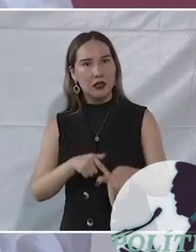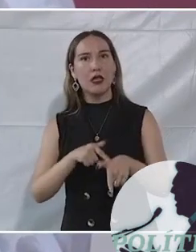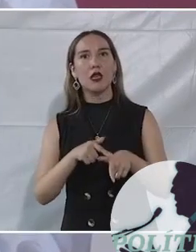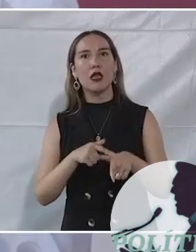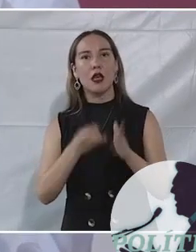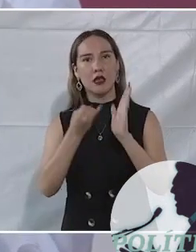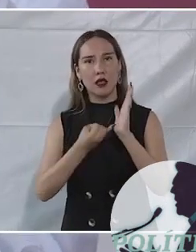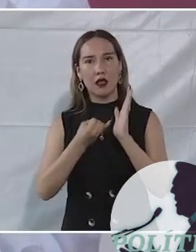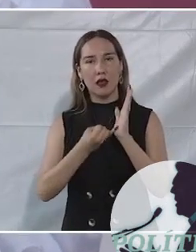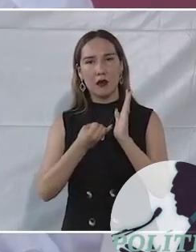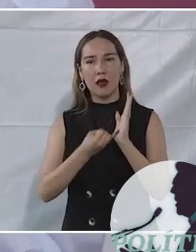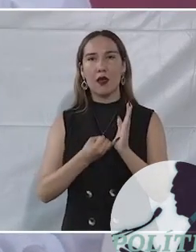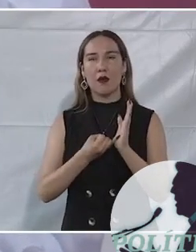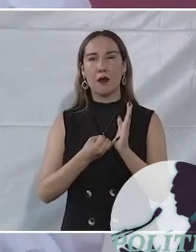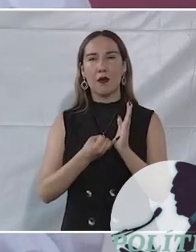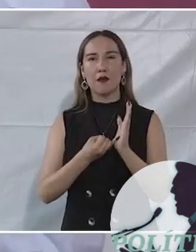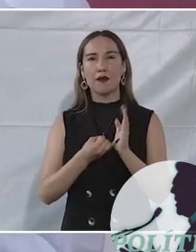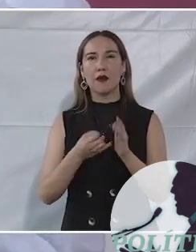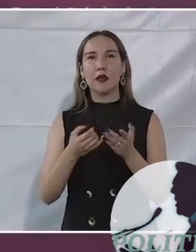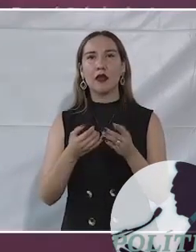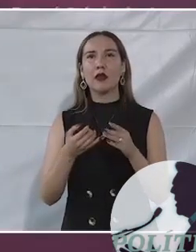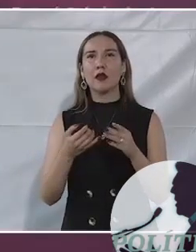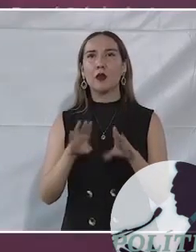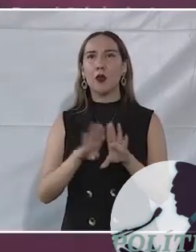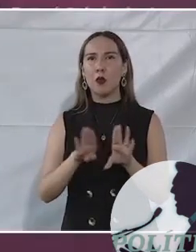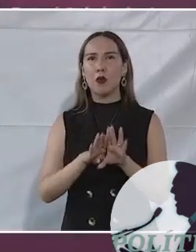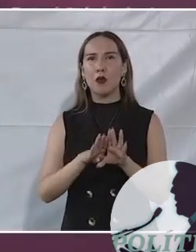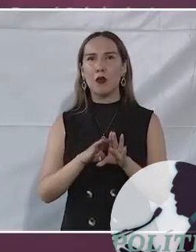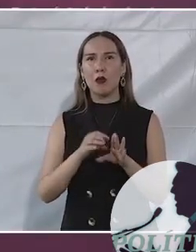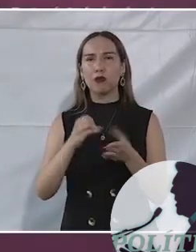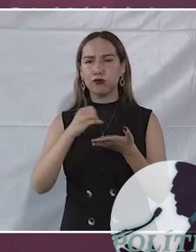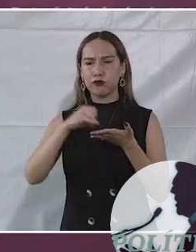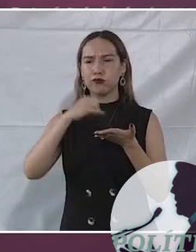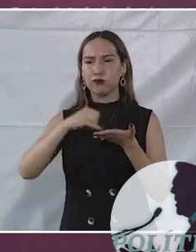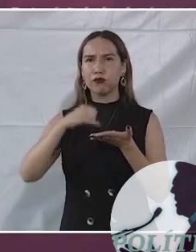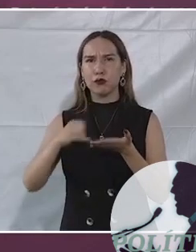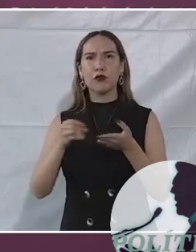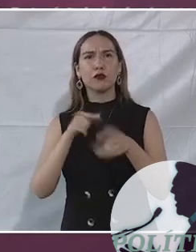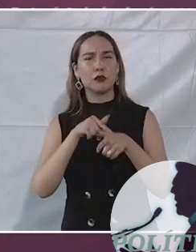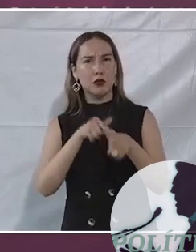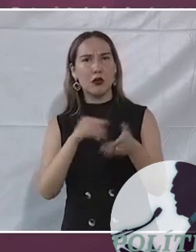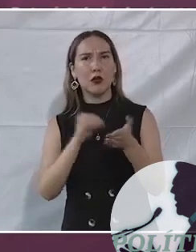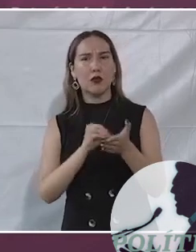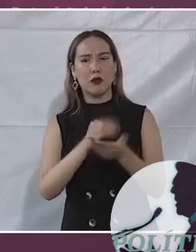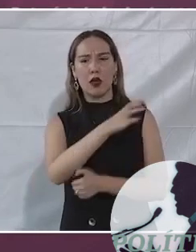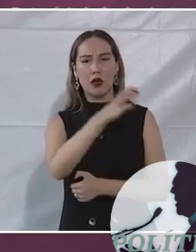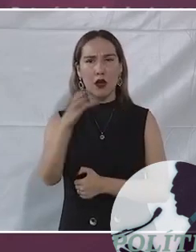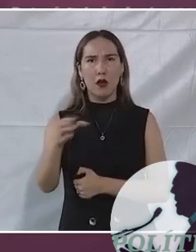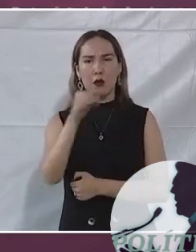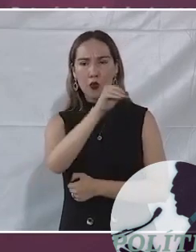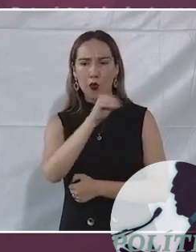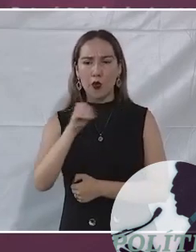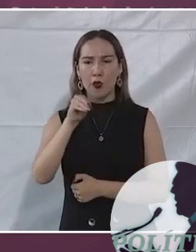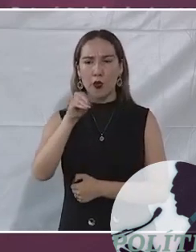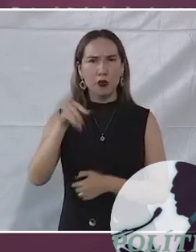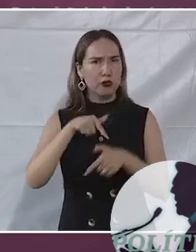frutales, maderables, en sus parcelas, sean ejidos o pequeñas propiedades.